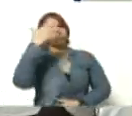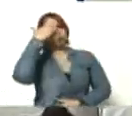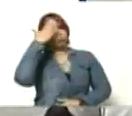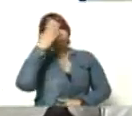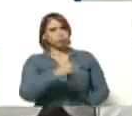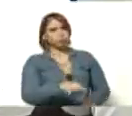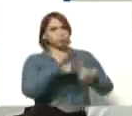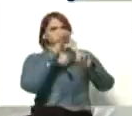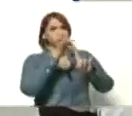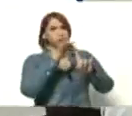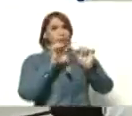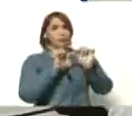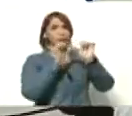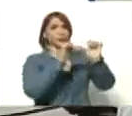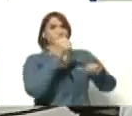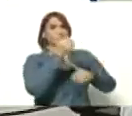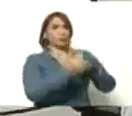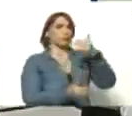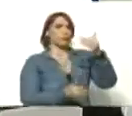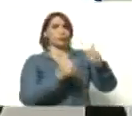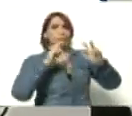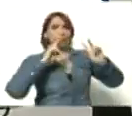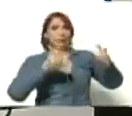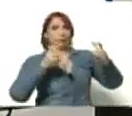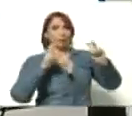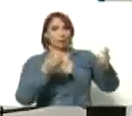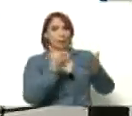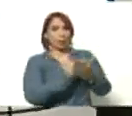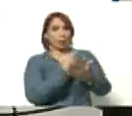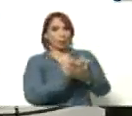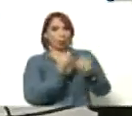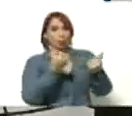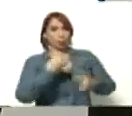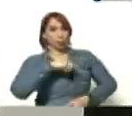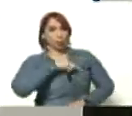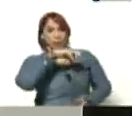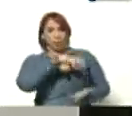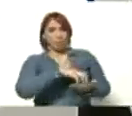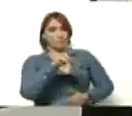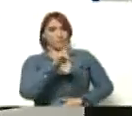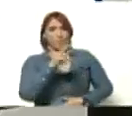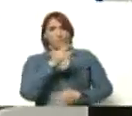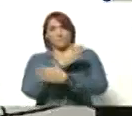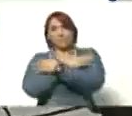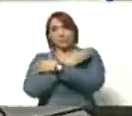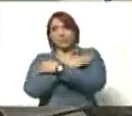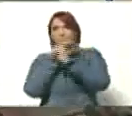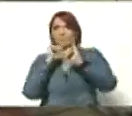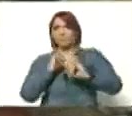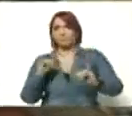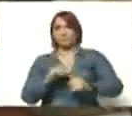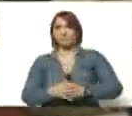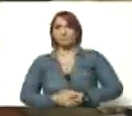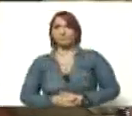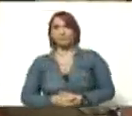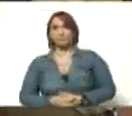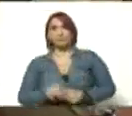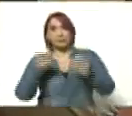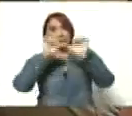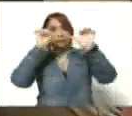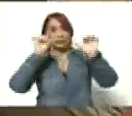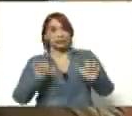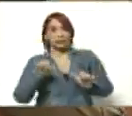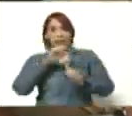para seguir avanzando en materia económica de nuestro estado venezolano. Así es, felicitaciones. Correcto. Este Sistema Nacional